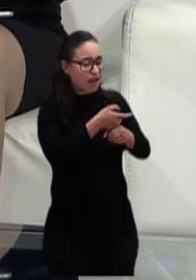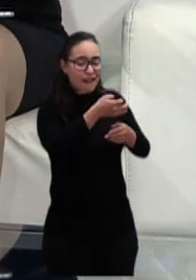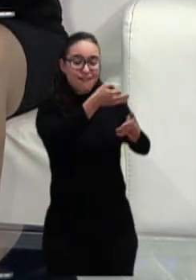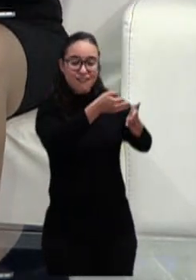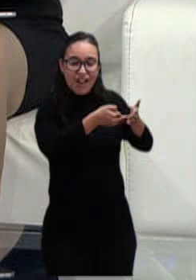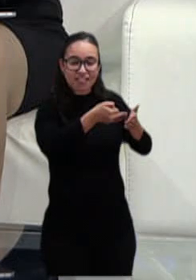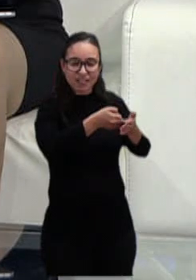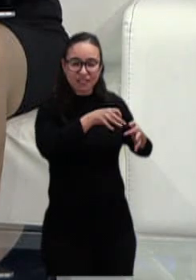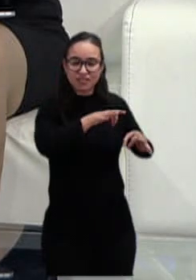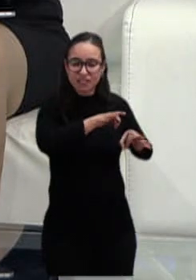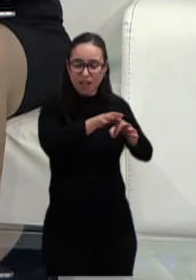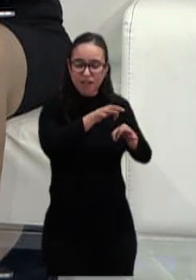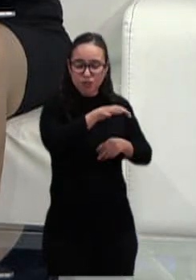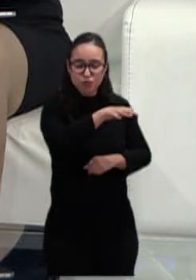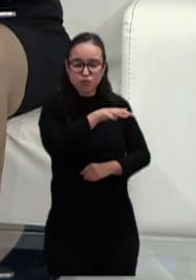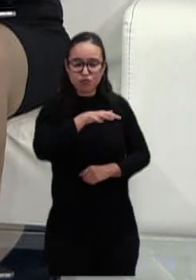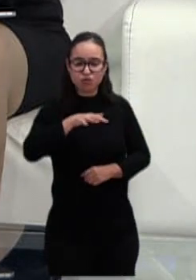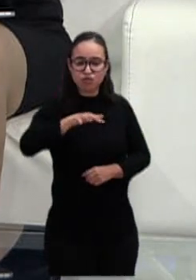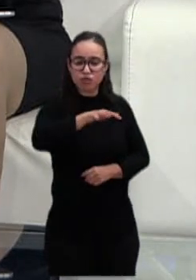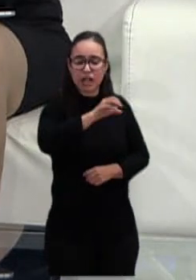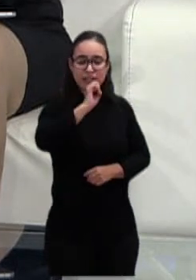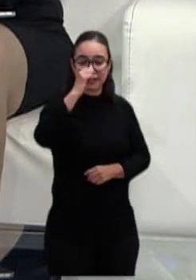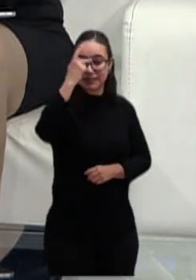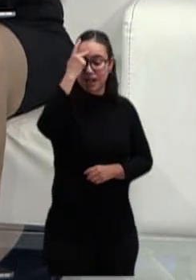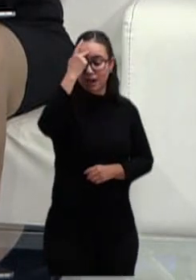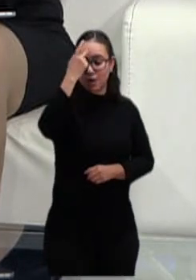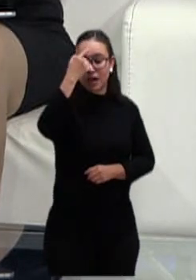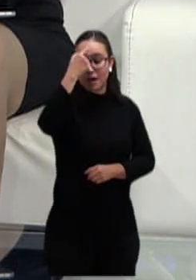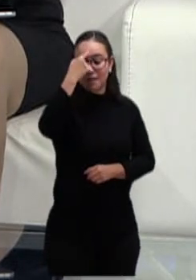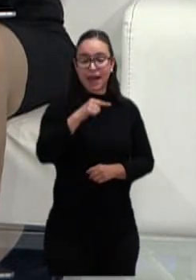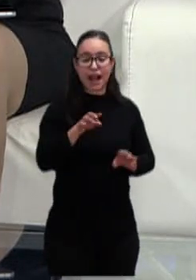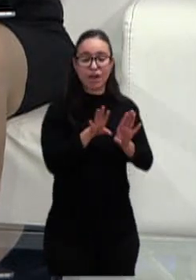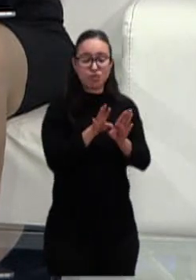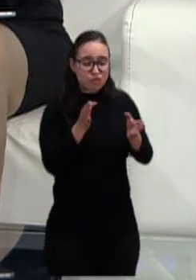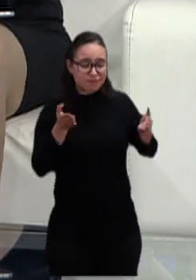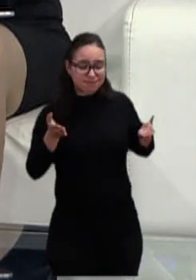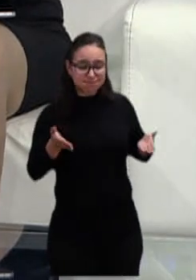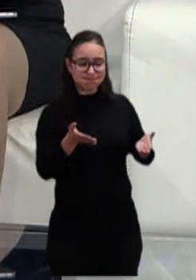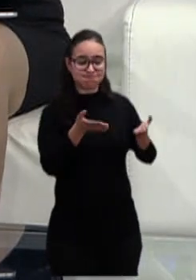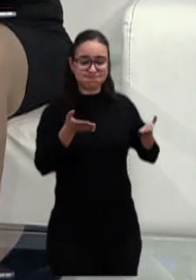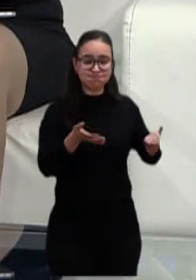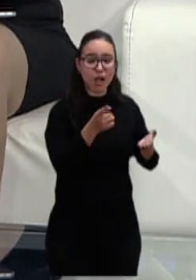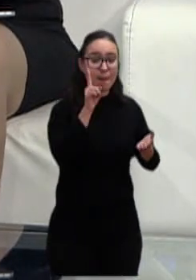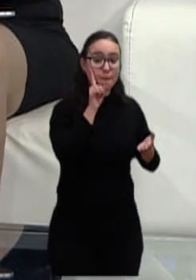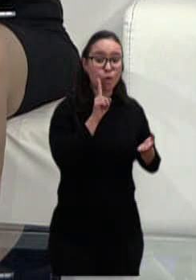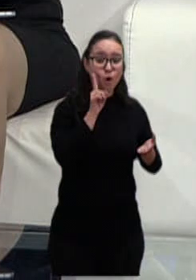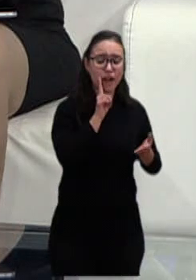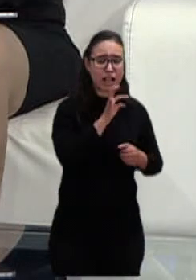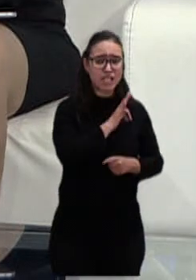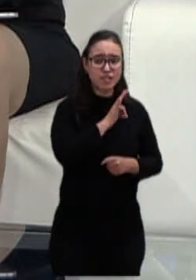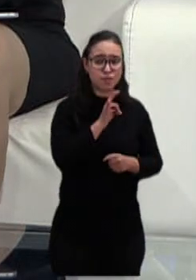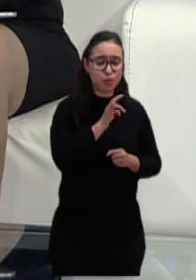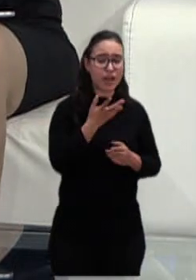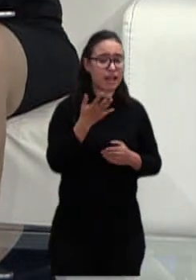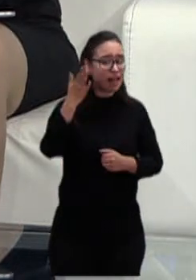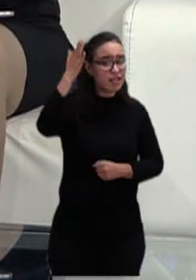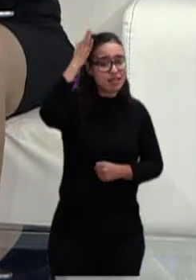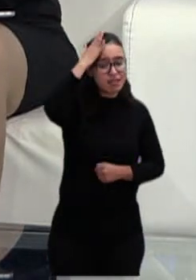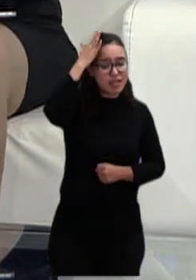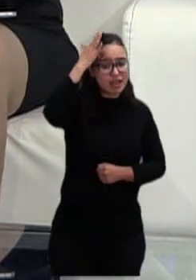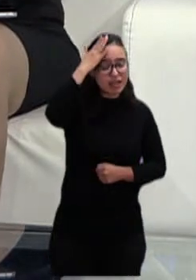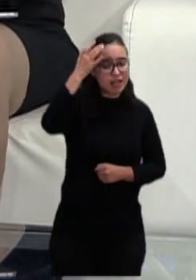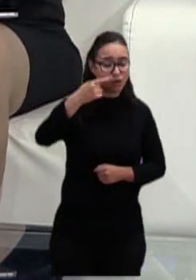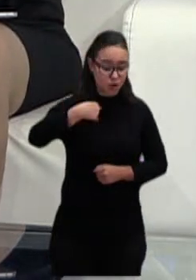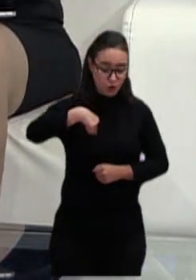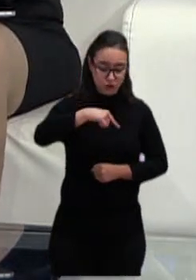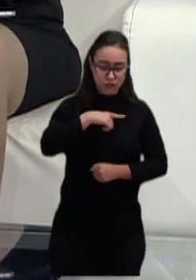en su territorio y sobre todo por dar un empuje a las mujeres a que sean las que estén a la cabeza no las que estén siguiendo ahora